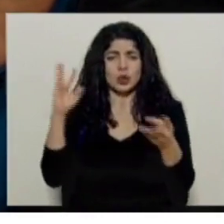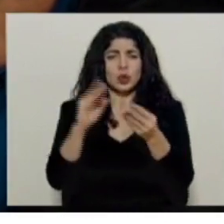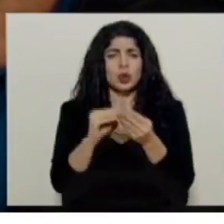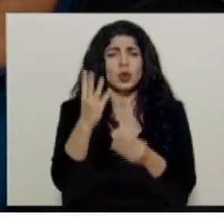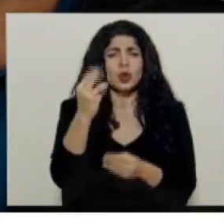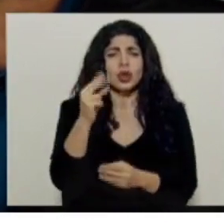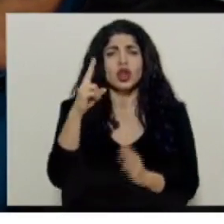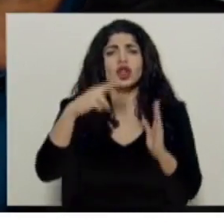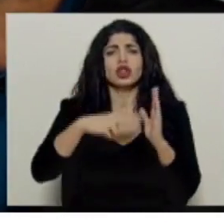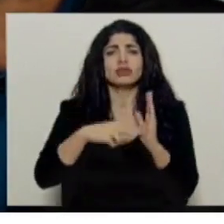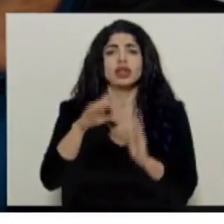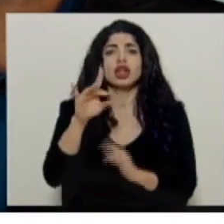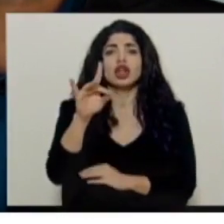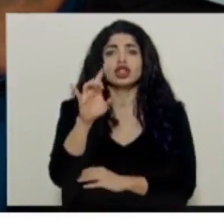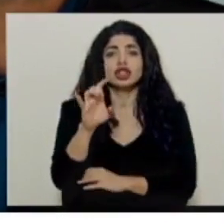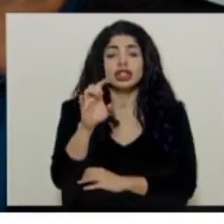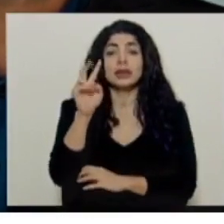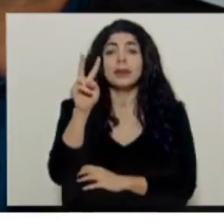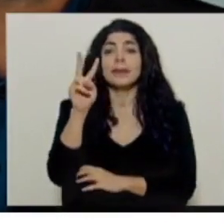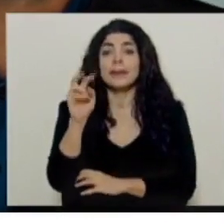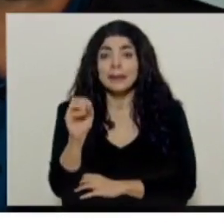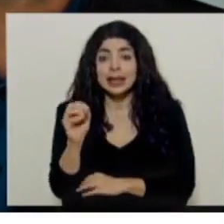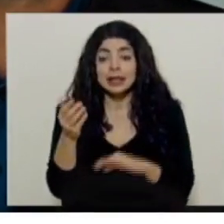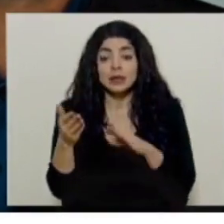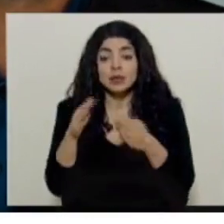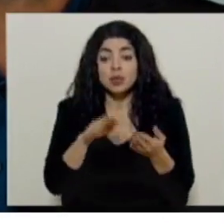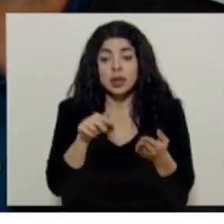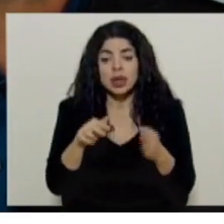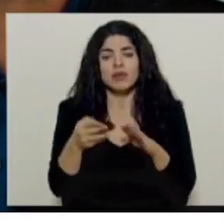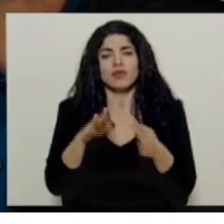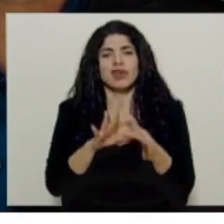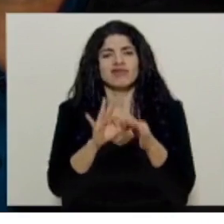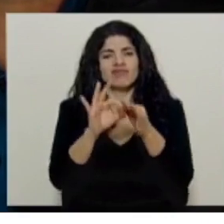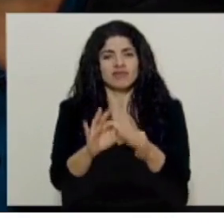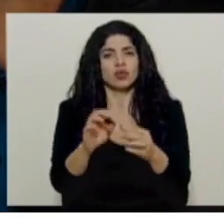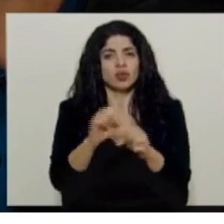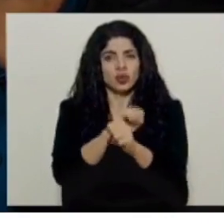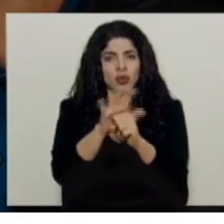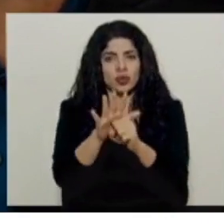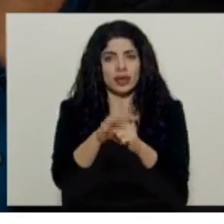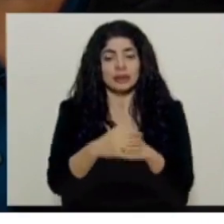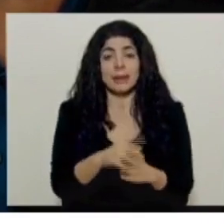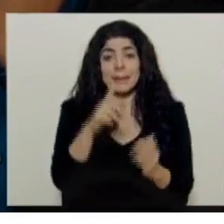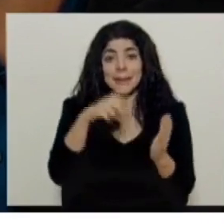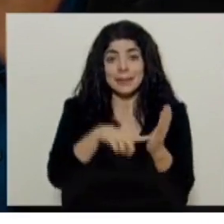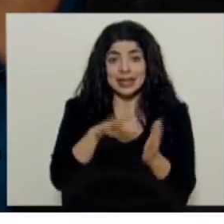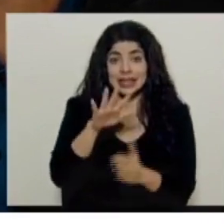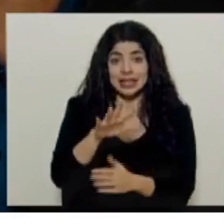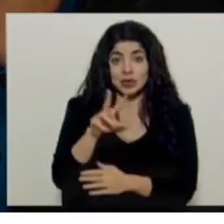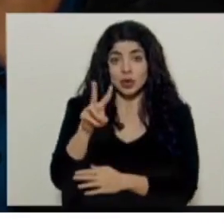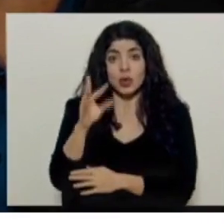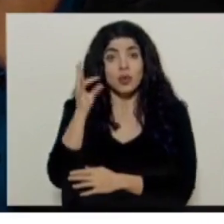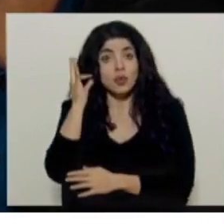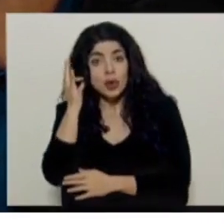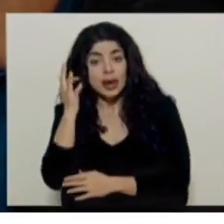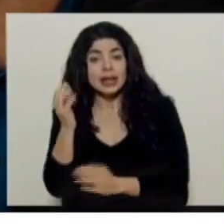de 2.820 decesos relacionados con COVID-19, 1.052 mujeres